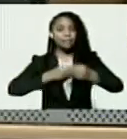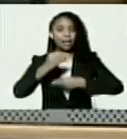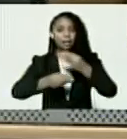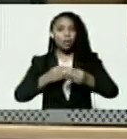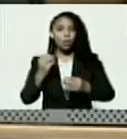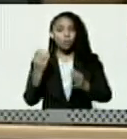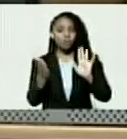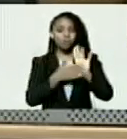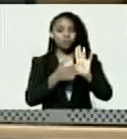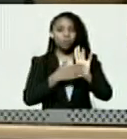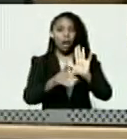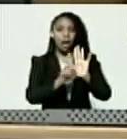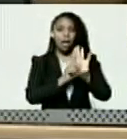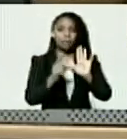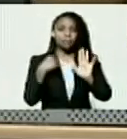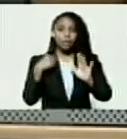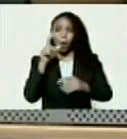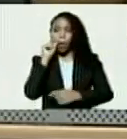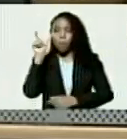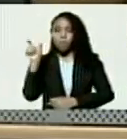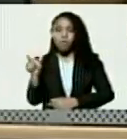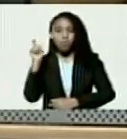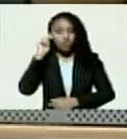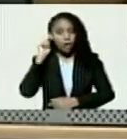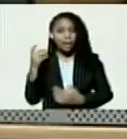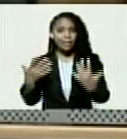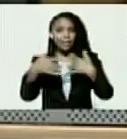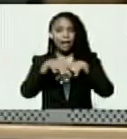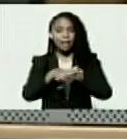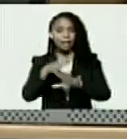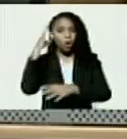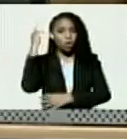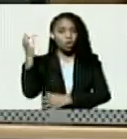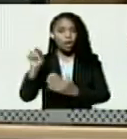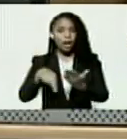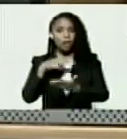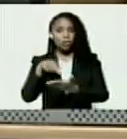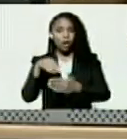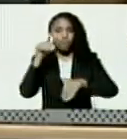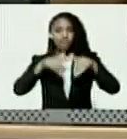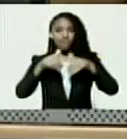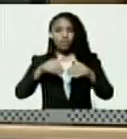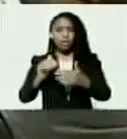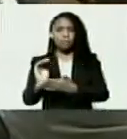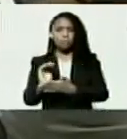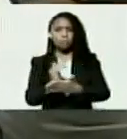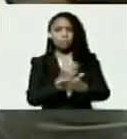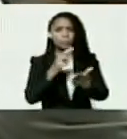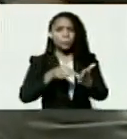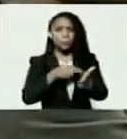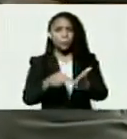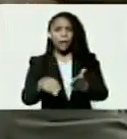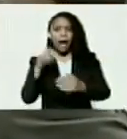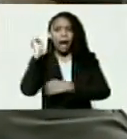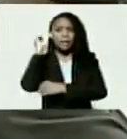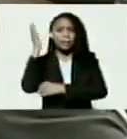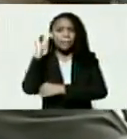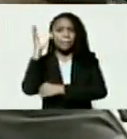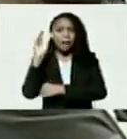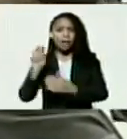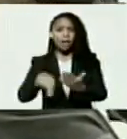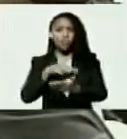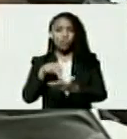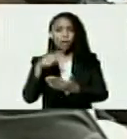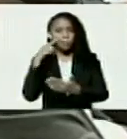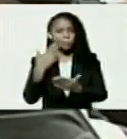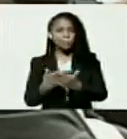la ley. Los o las integrantes del Consejo Nacional Electoral serán removidos o removidas por la Asamblea Nacional